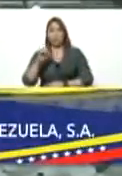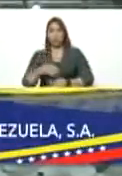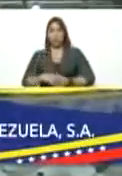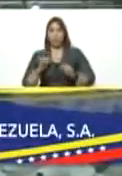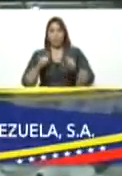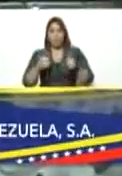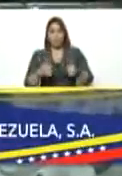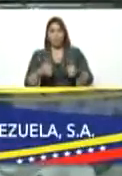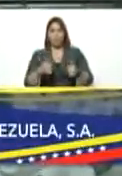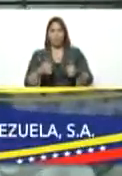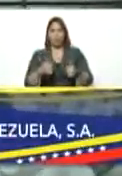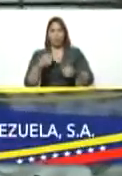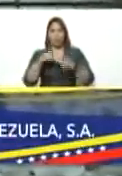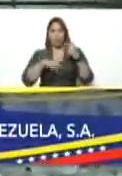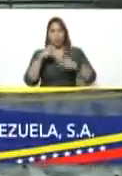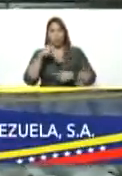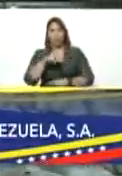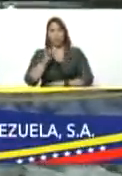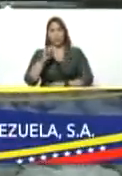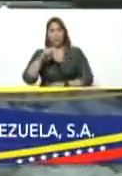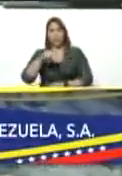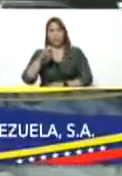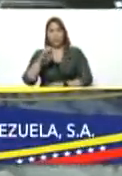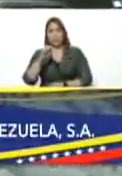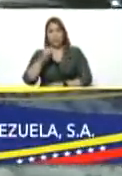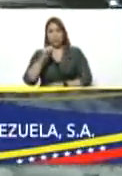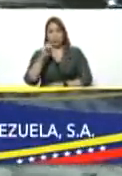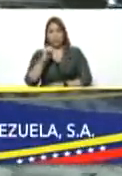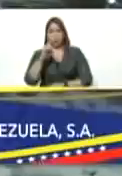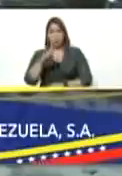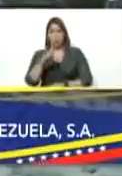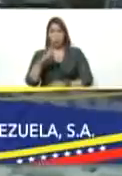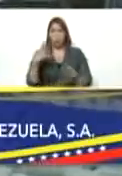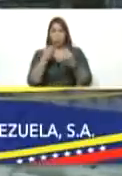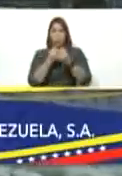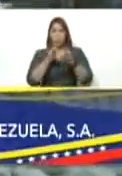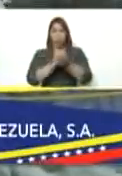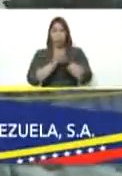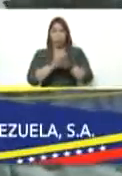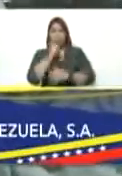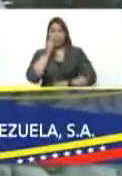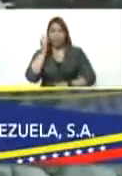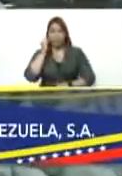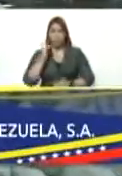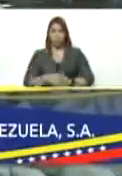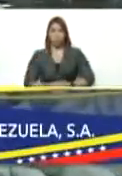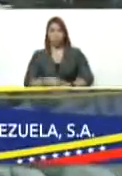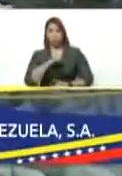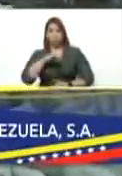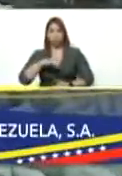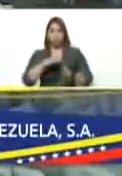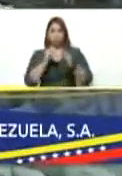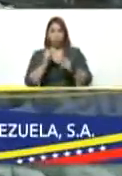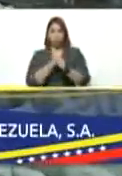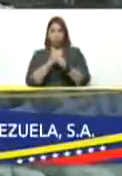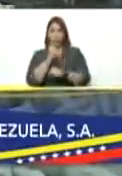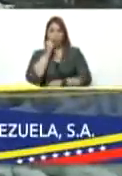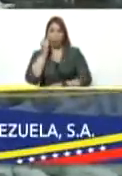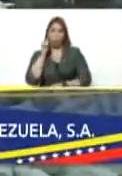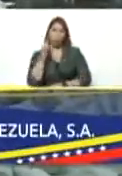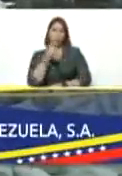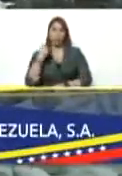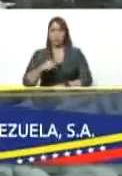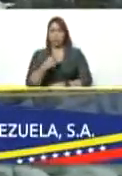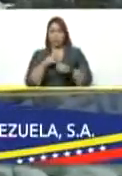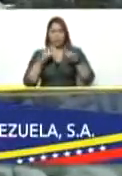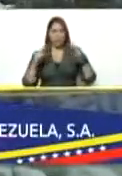de Pinesol a los 3 meses de gestión, presidente, con la clase obrera, con los compañeros de trabajo, porque somos todos trabajadores, no tenemos